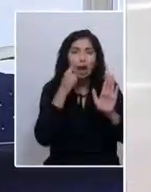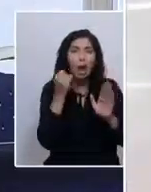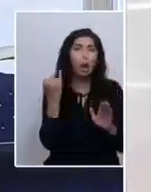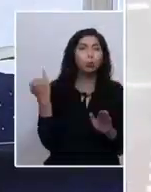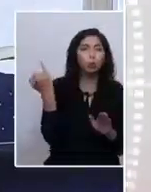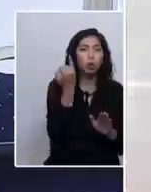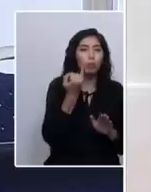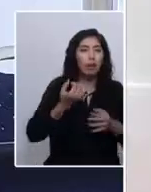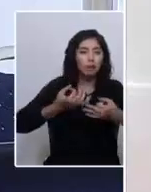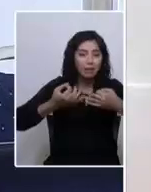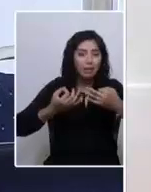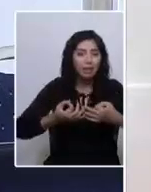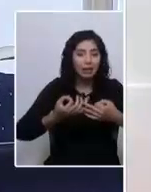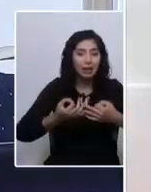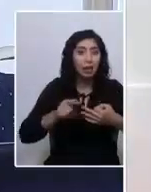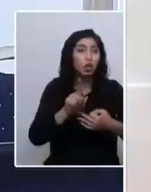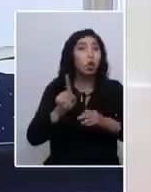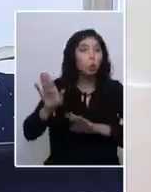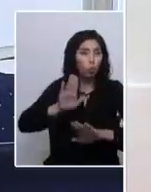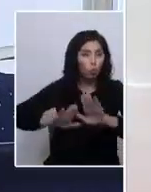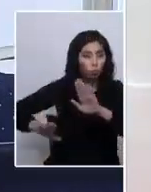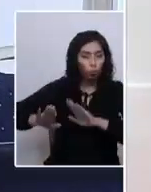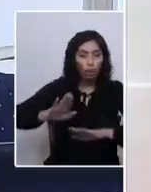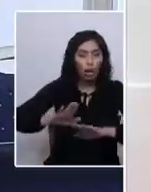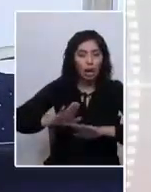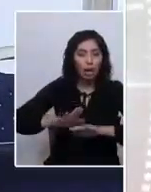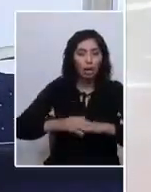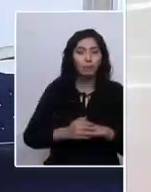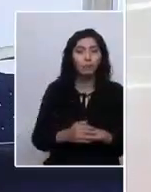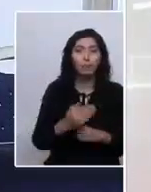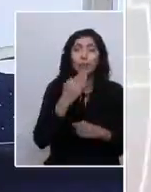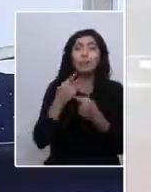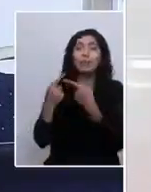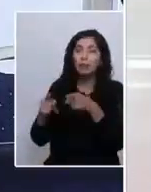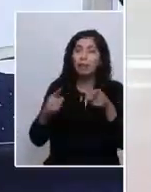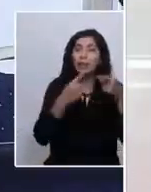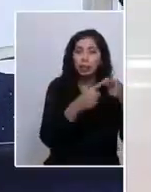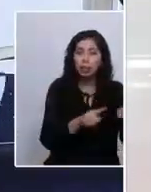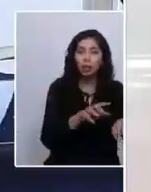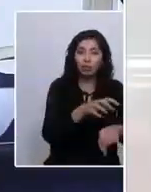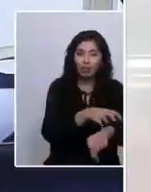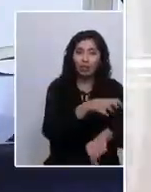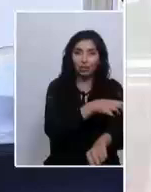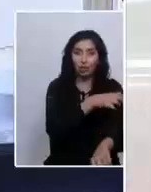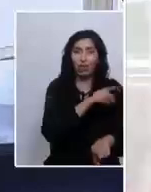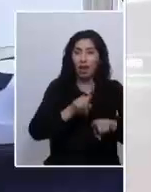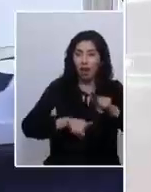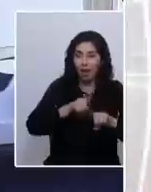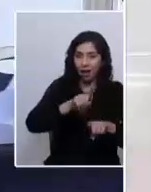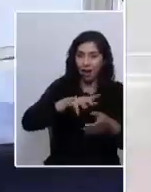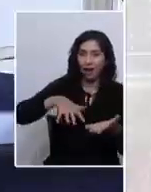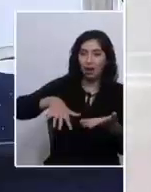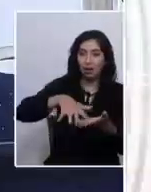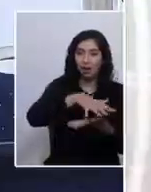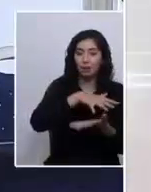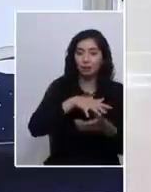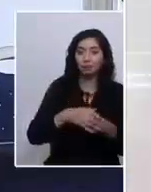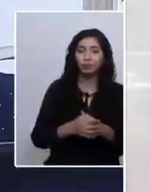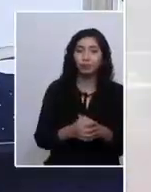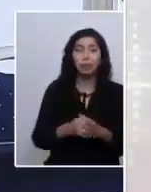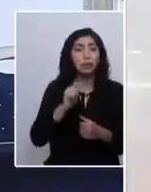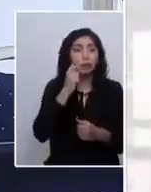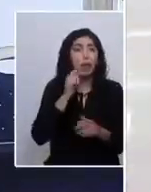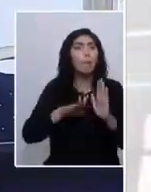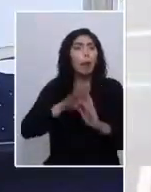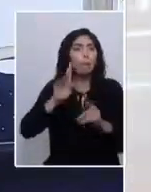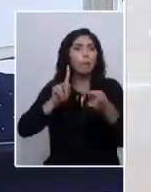autocrítica, dicen ahí es el momento también de empezar a acercar posiciones, sobre todo con los que son más dialogantes de la derecha. En fin, otros convencionales descartan que se voten las cosas en contra porque